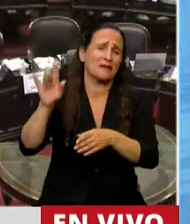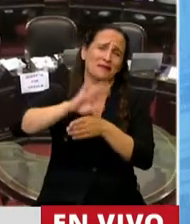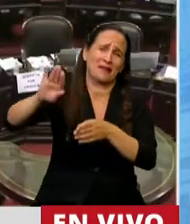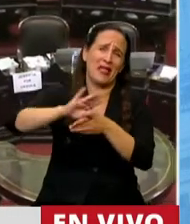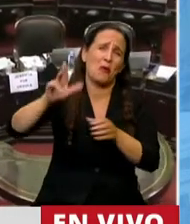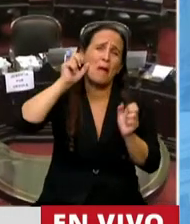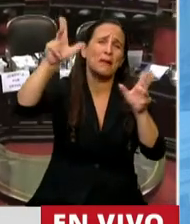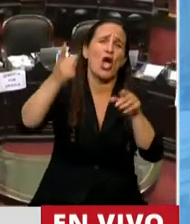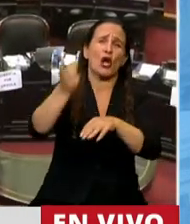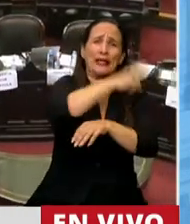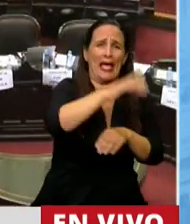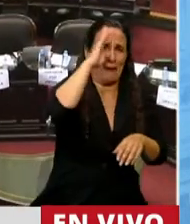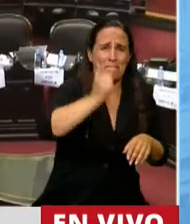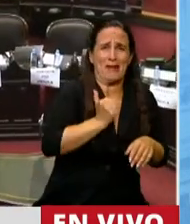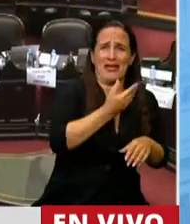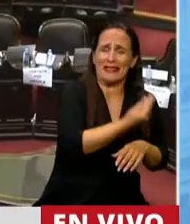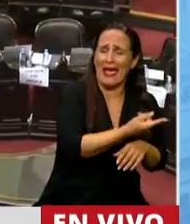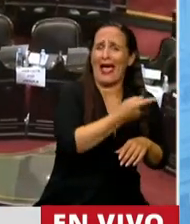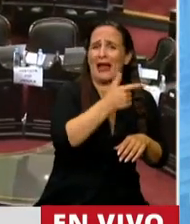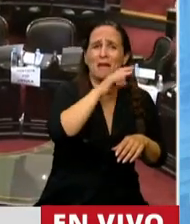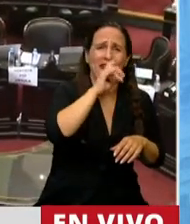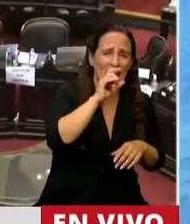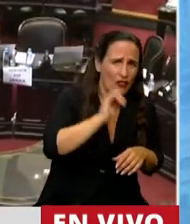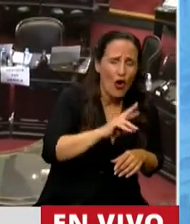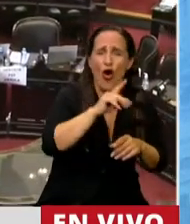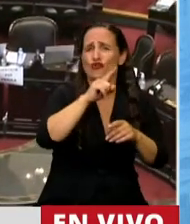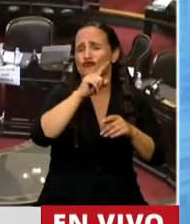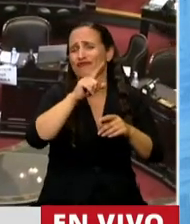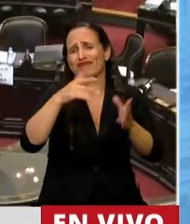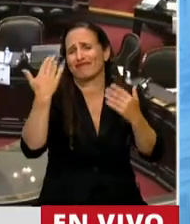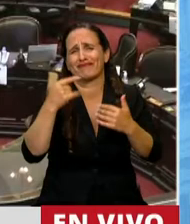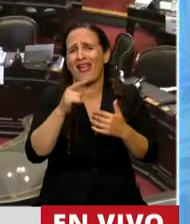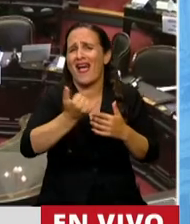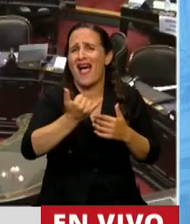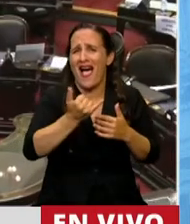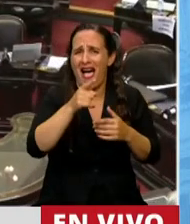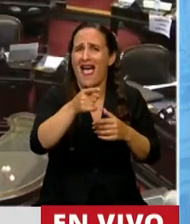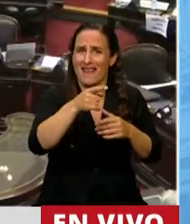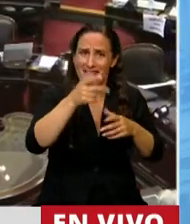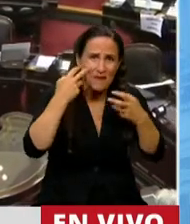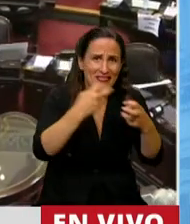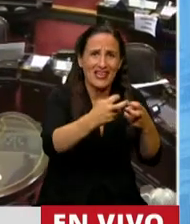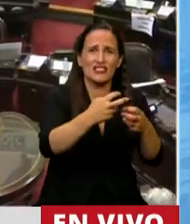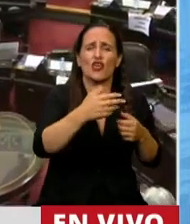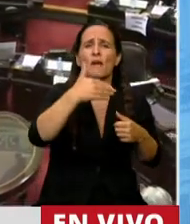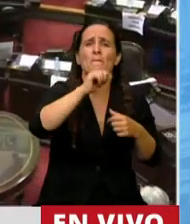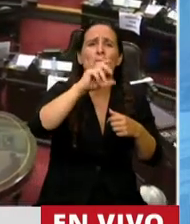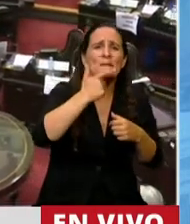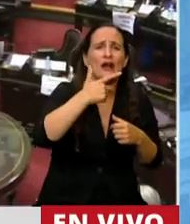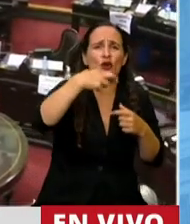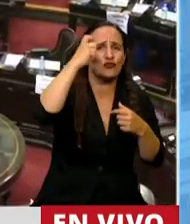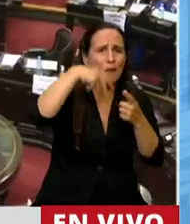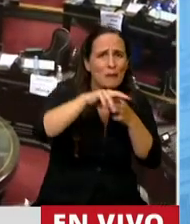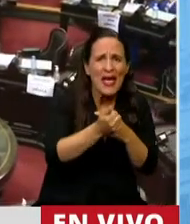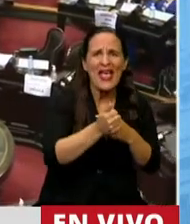Martínez Dios. Ahí están, en la causa, los mails del Pibe de Oro, Marquitos Peña convocando cada